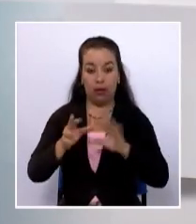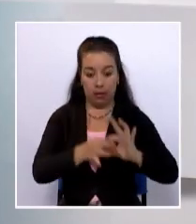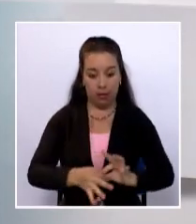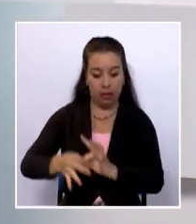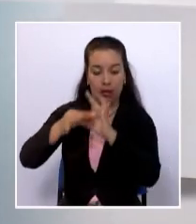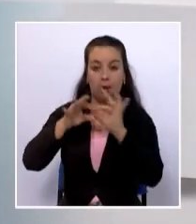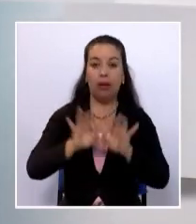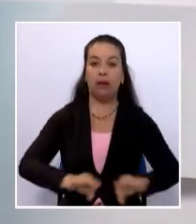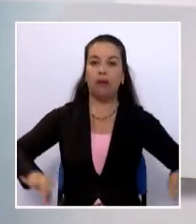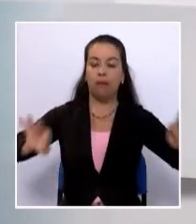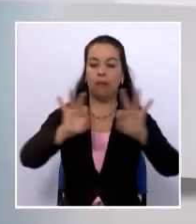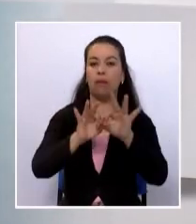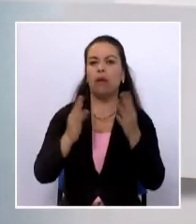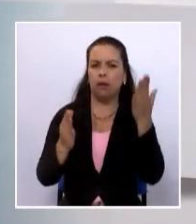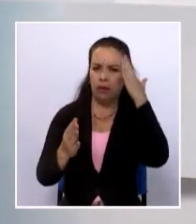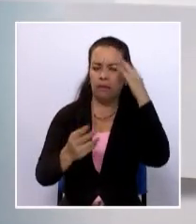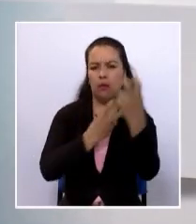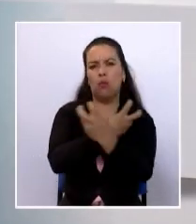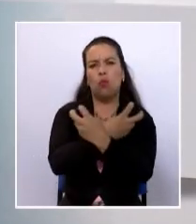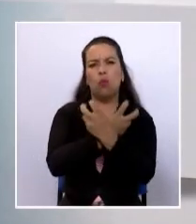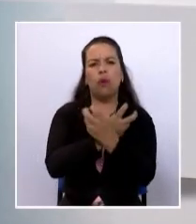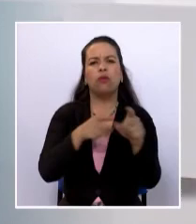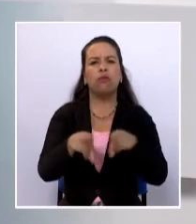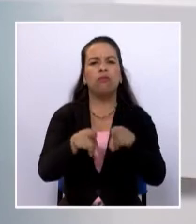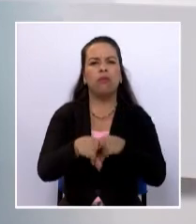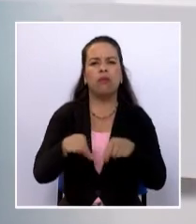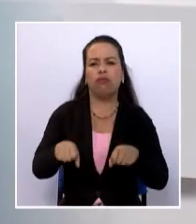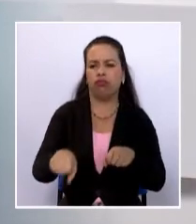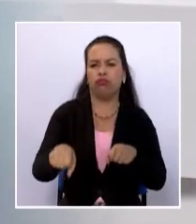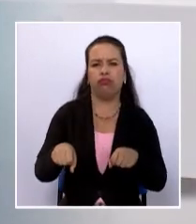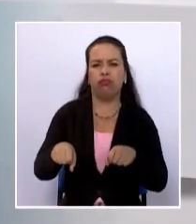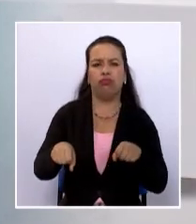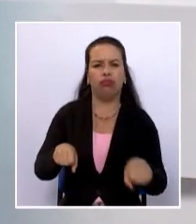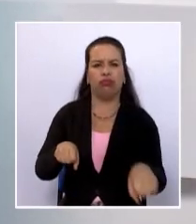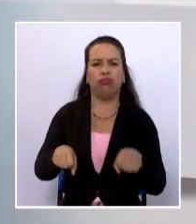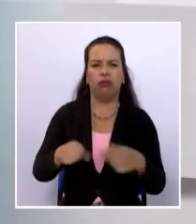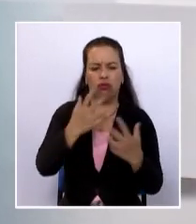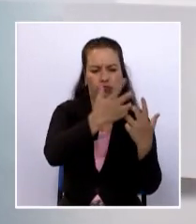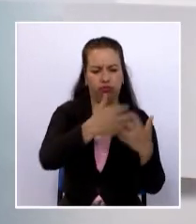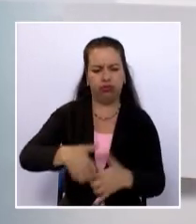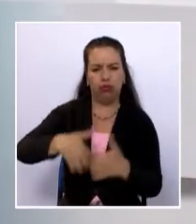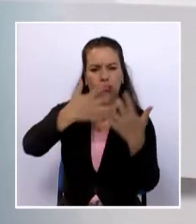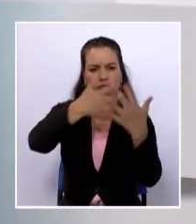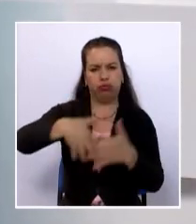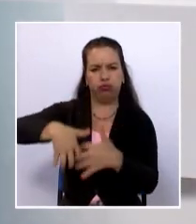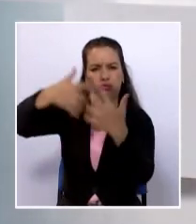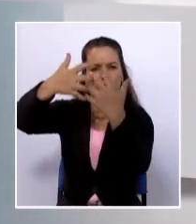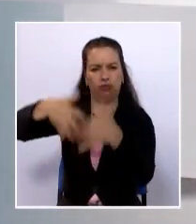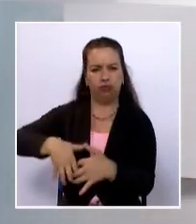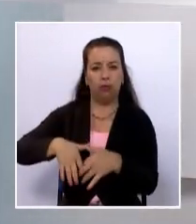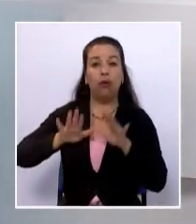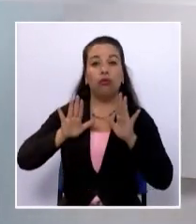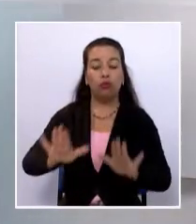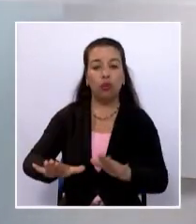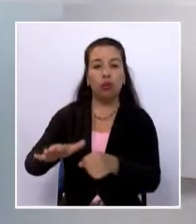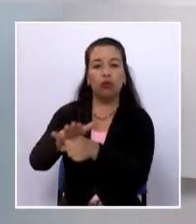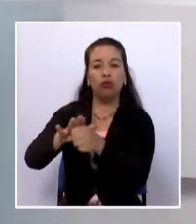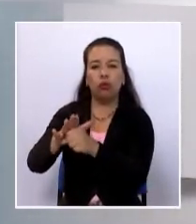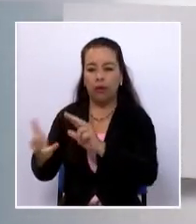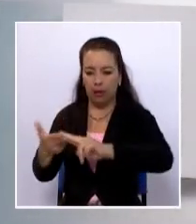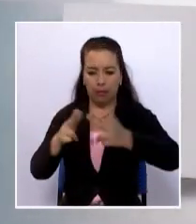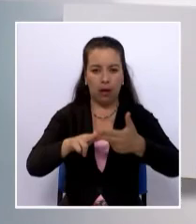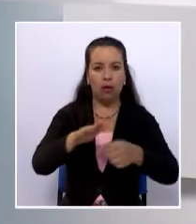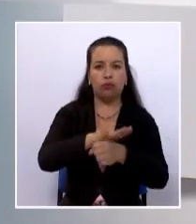tienen que tener la capacidad de funcionar como como palancas y funcionando como palancas y poleas tienen que tener zonas de conexión que hagan posible